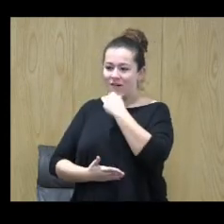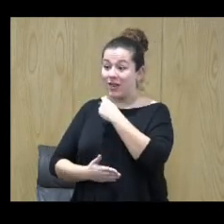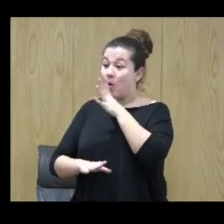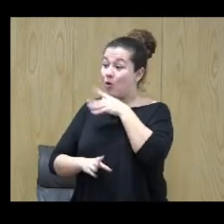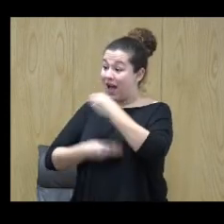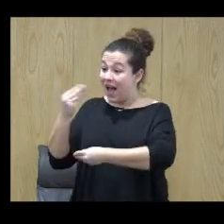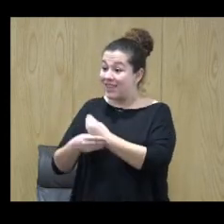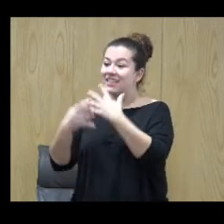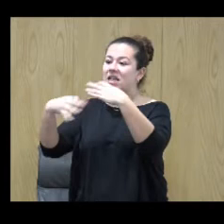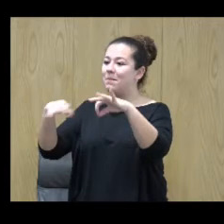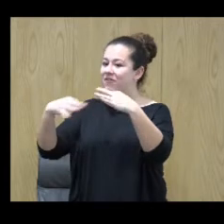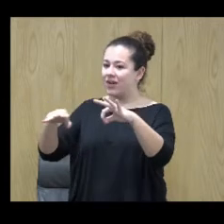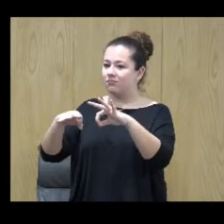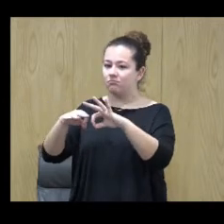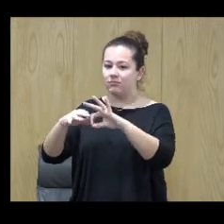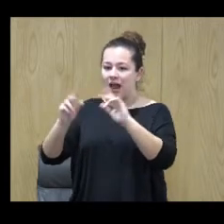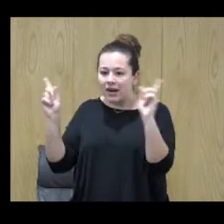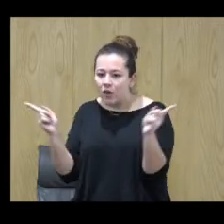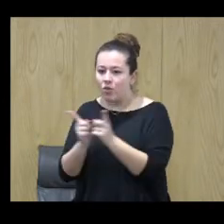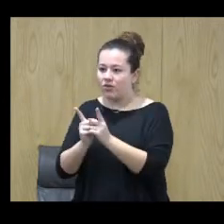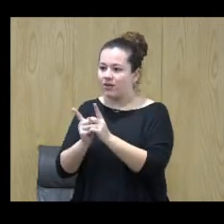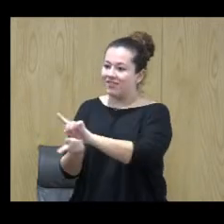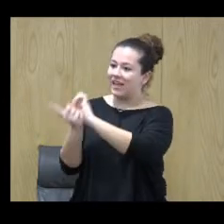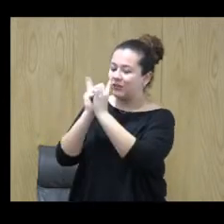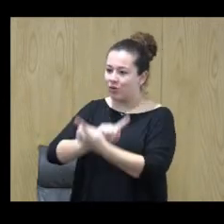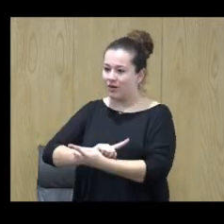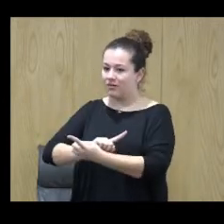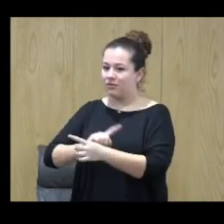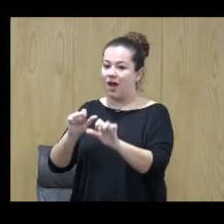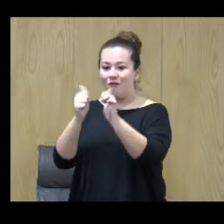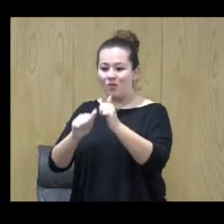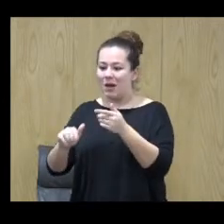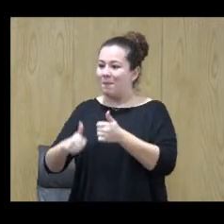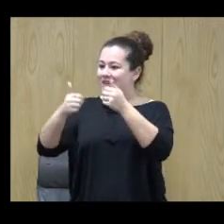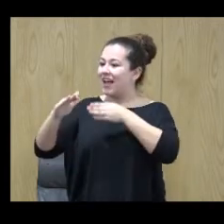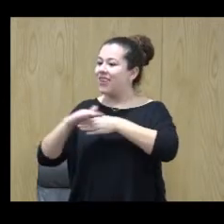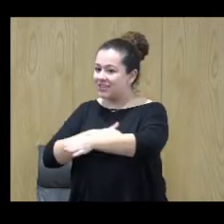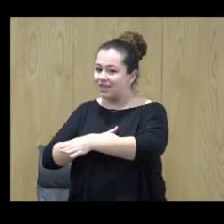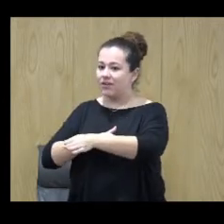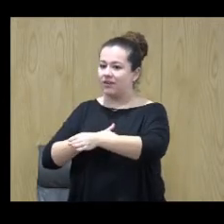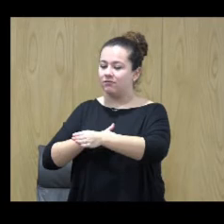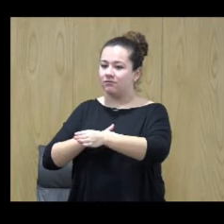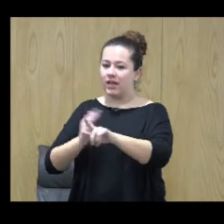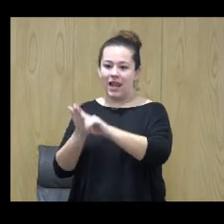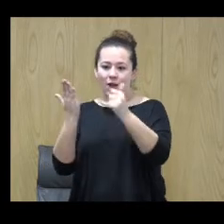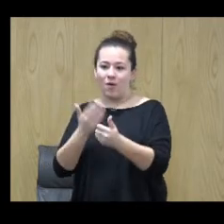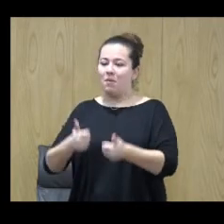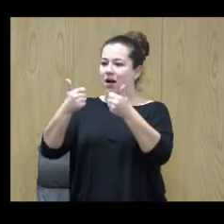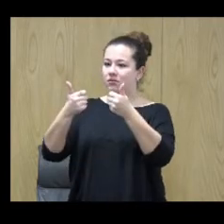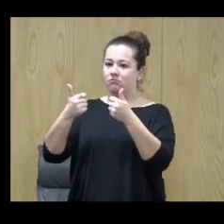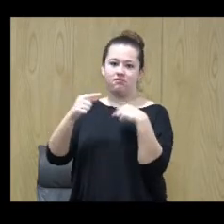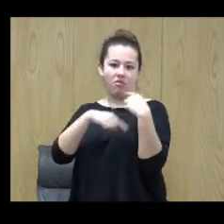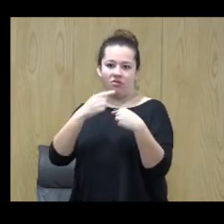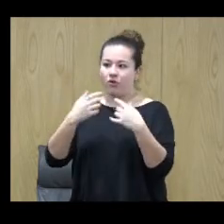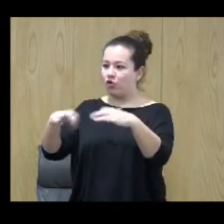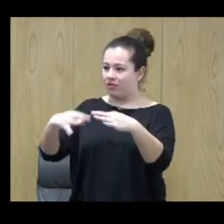simplificar, reducir, transformar en una forma más accesible, con un lenguaje más cotidiano, más